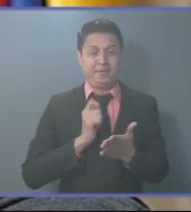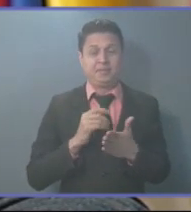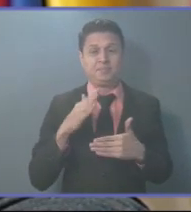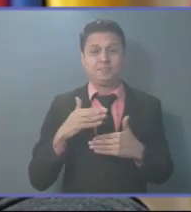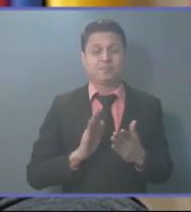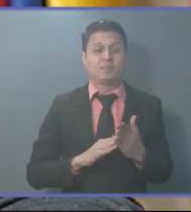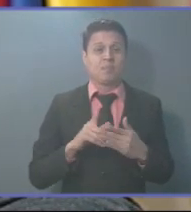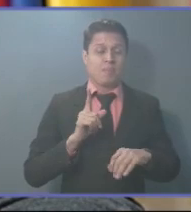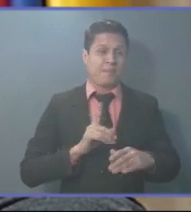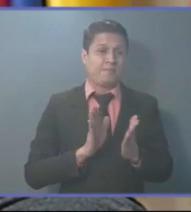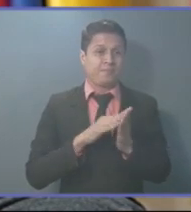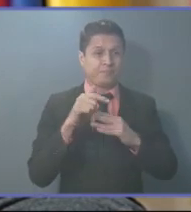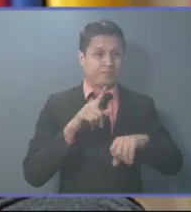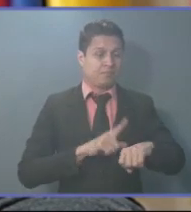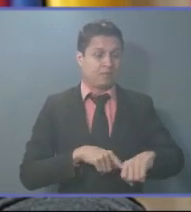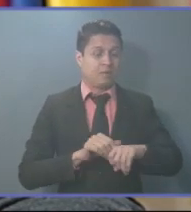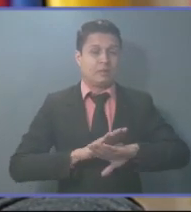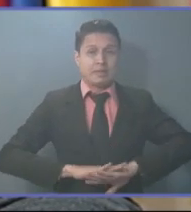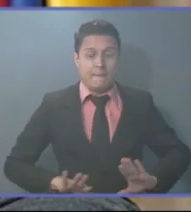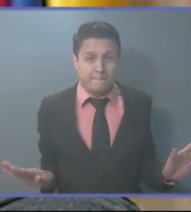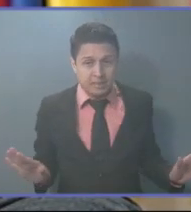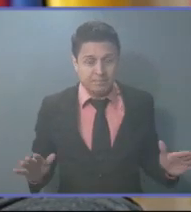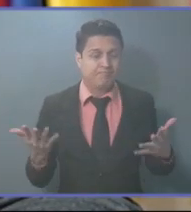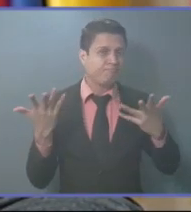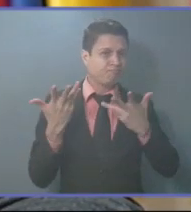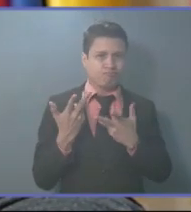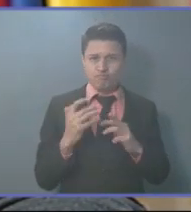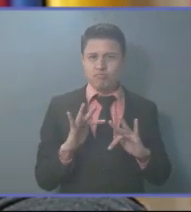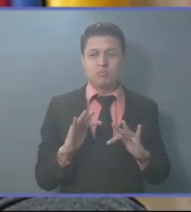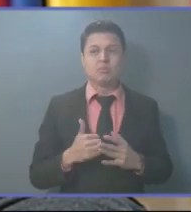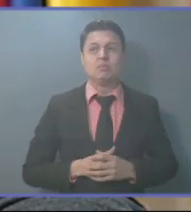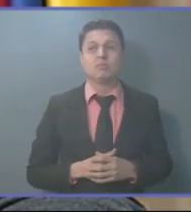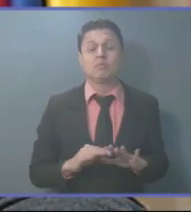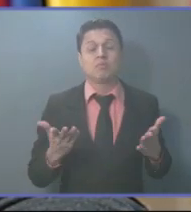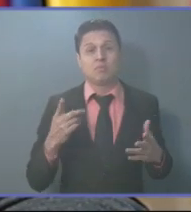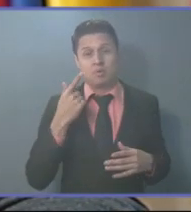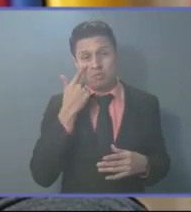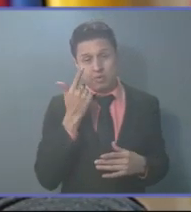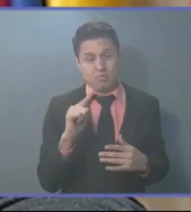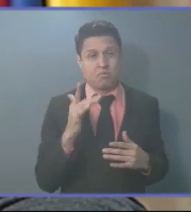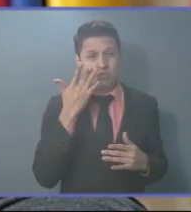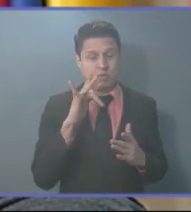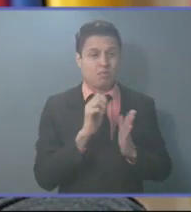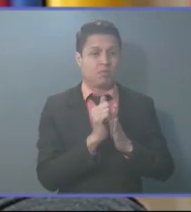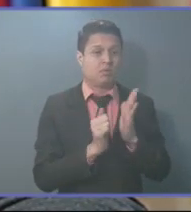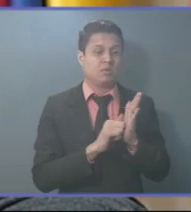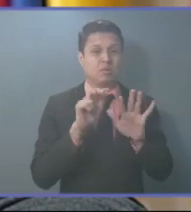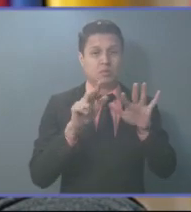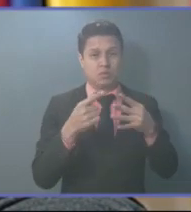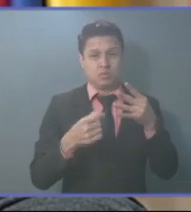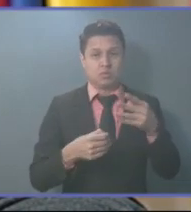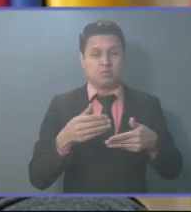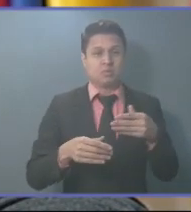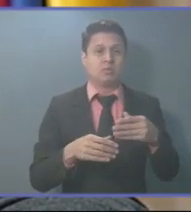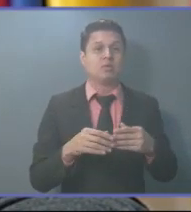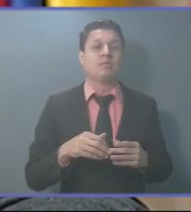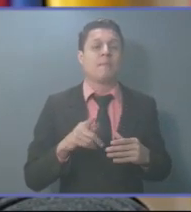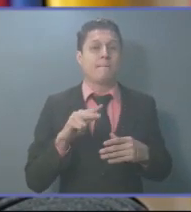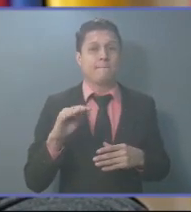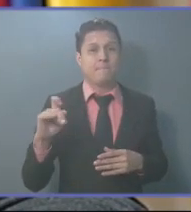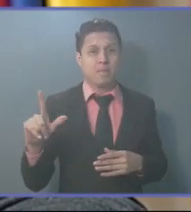al vencimiento de plazos como es el caso de la extensión profesional cuyo límite según el artículo 8 del código procesal